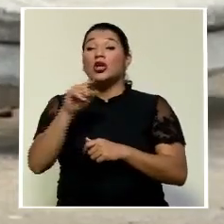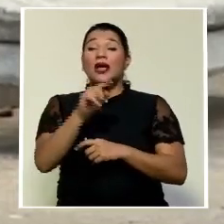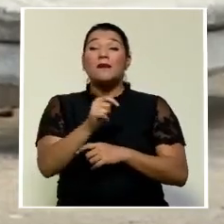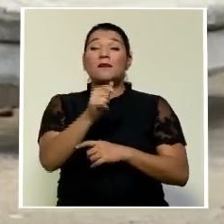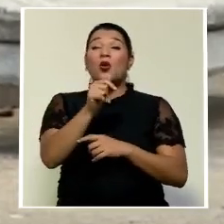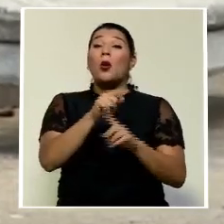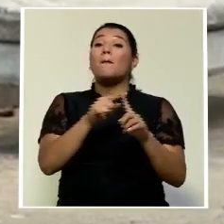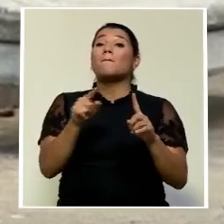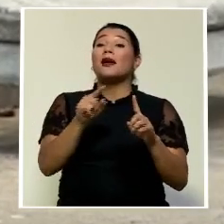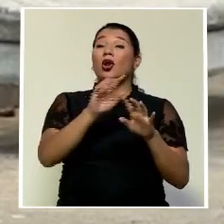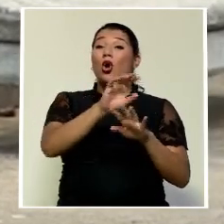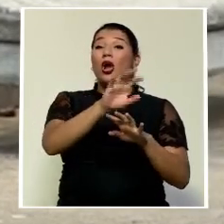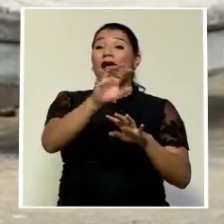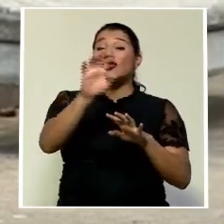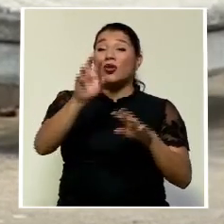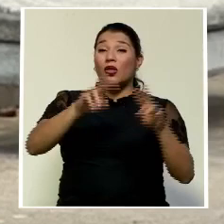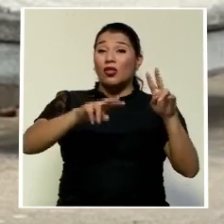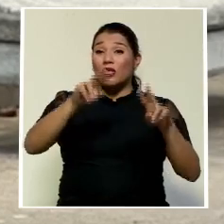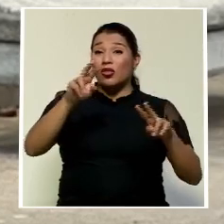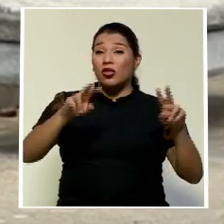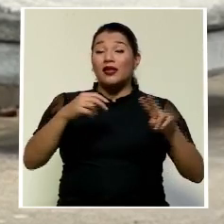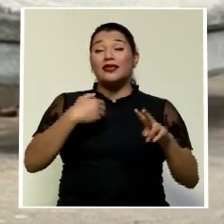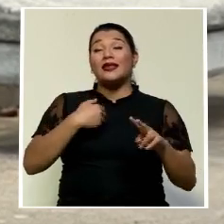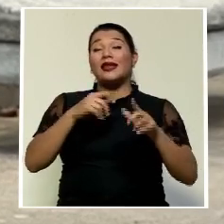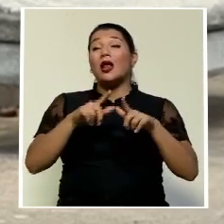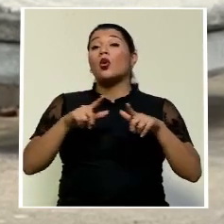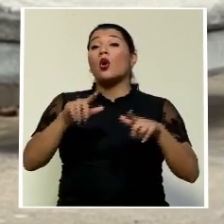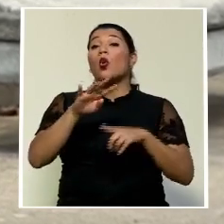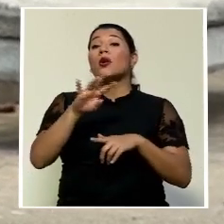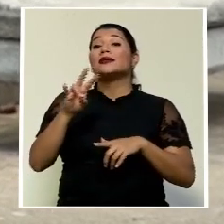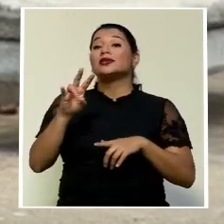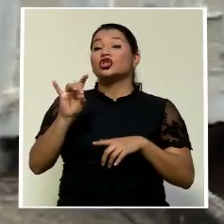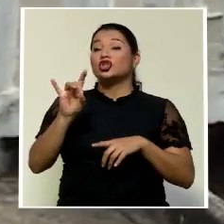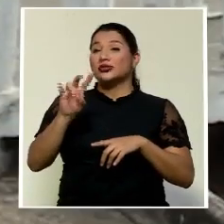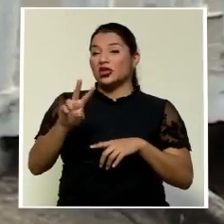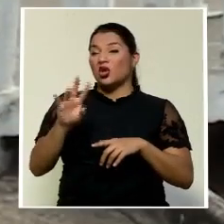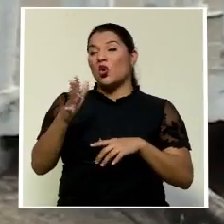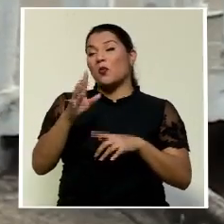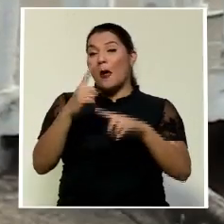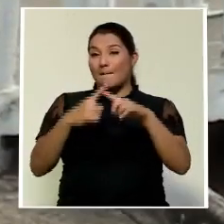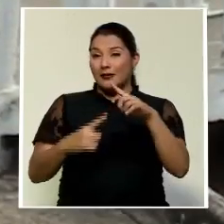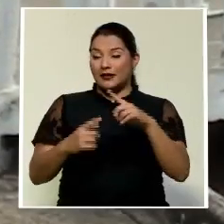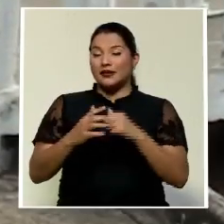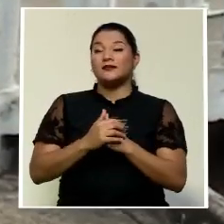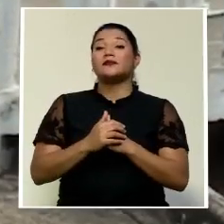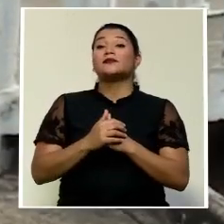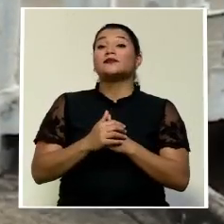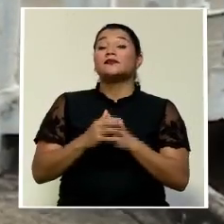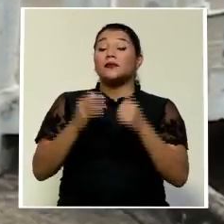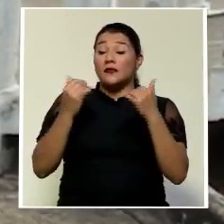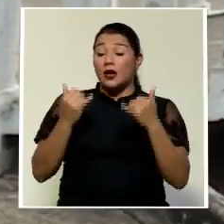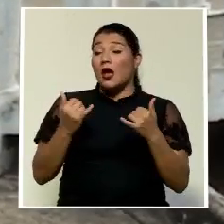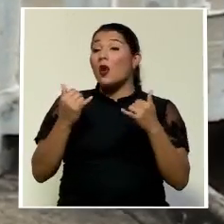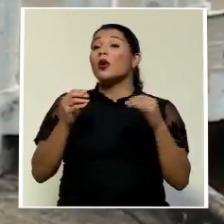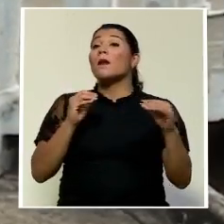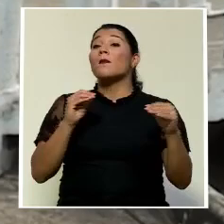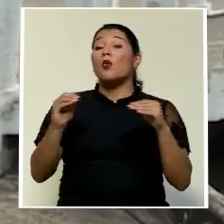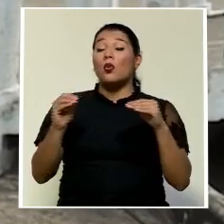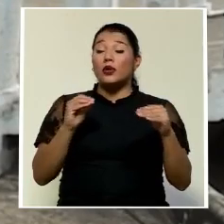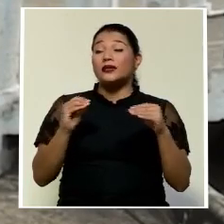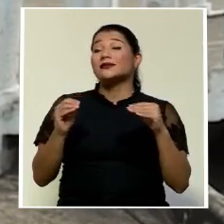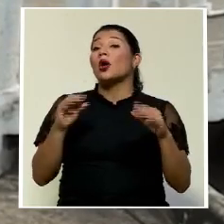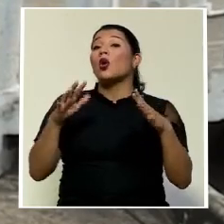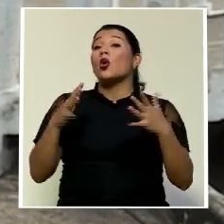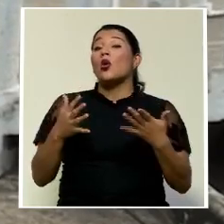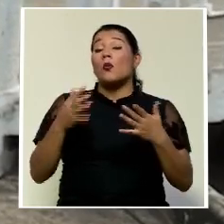se posiciona en el puesto 47 de 82, como a mitad de la tabla. La dimensión de movilización está compuesta